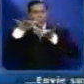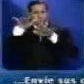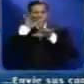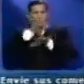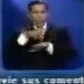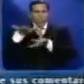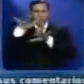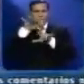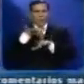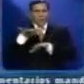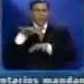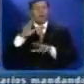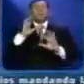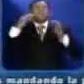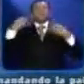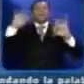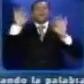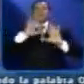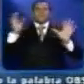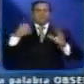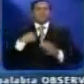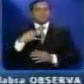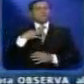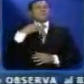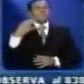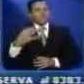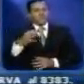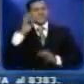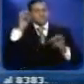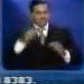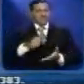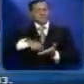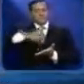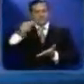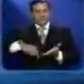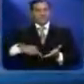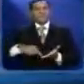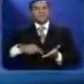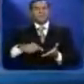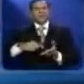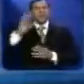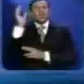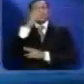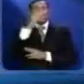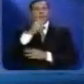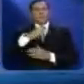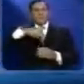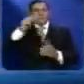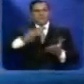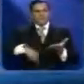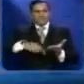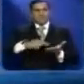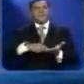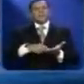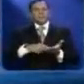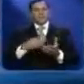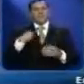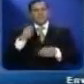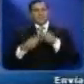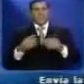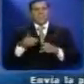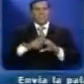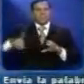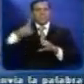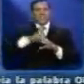íbamos. Hasta que por fin se concretó la gran firma en Colombia. Y ahí,